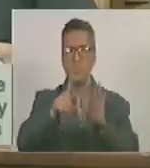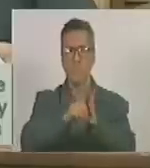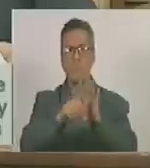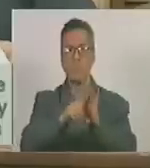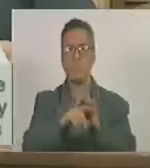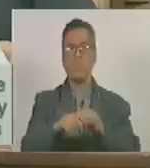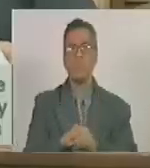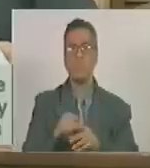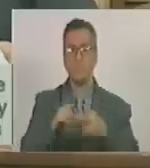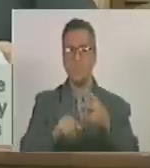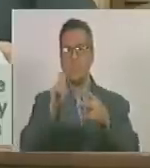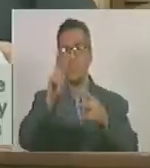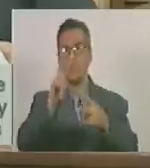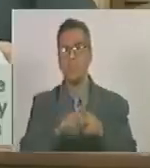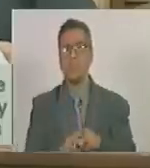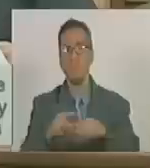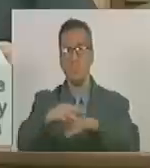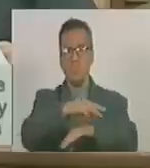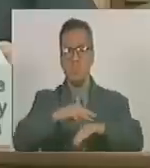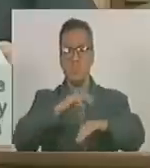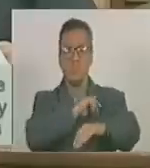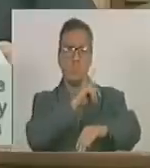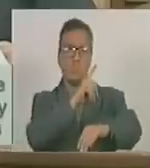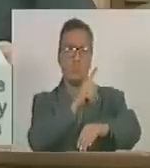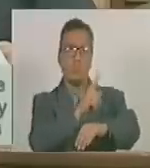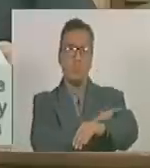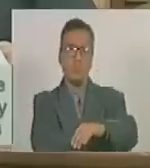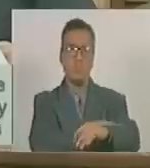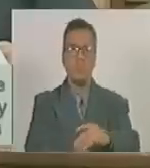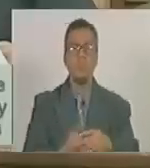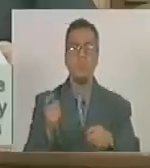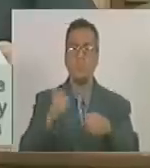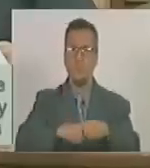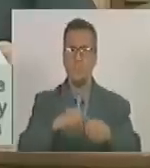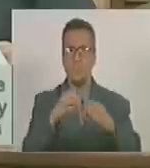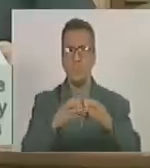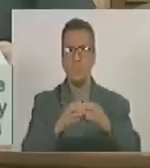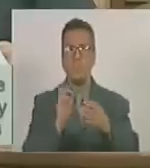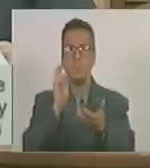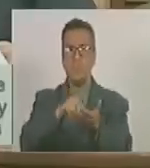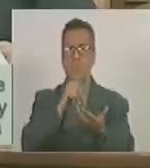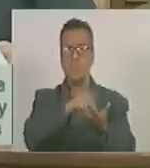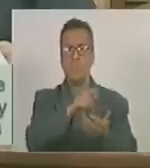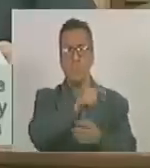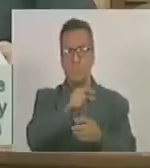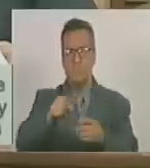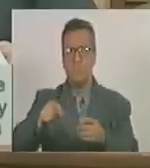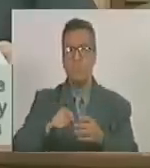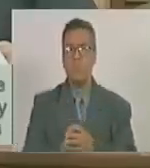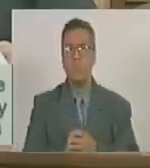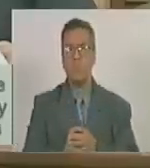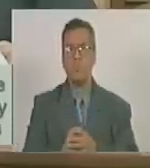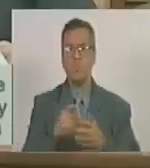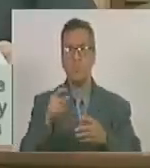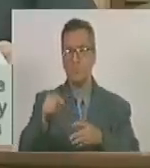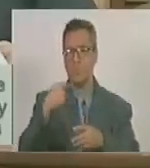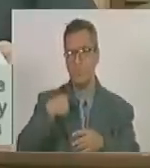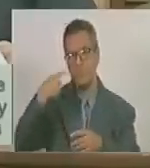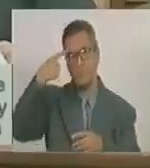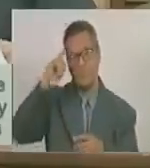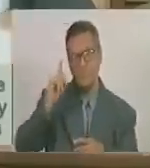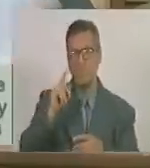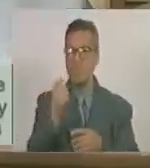ley. 2. Si el Ministerio del Poder Popular, con competencia en materia de participación ciudadana, encontrare